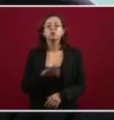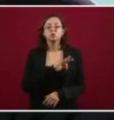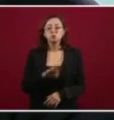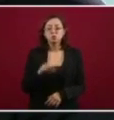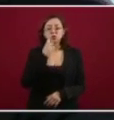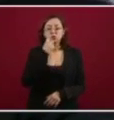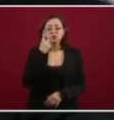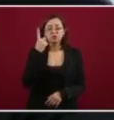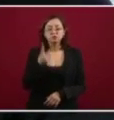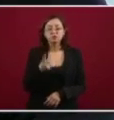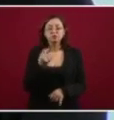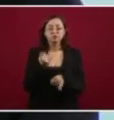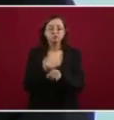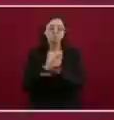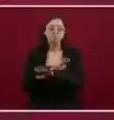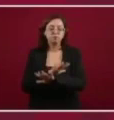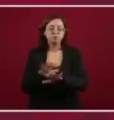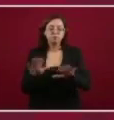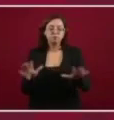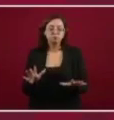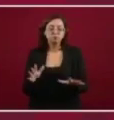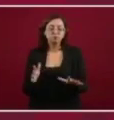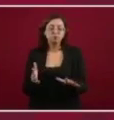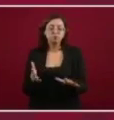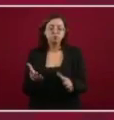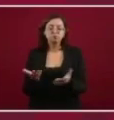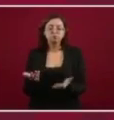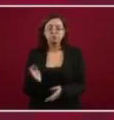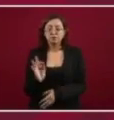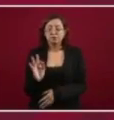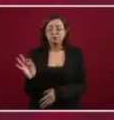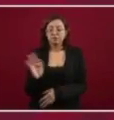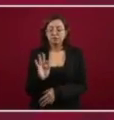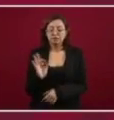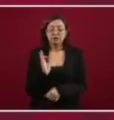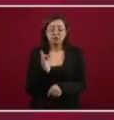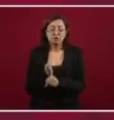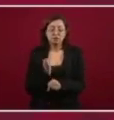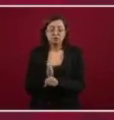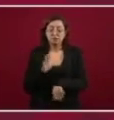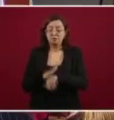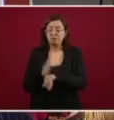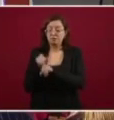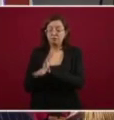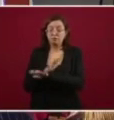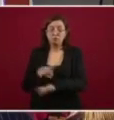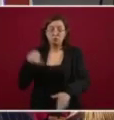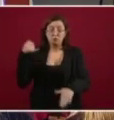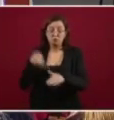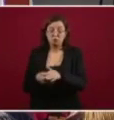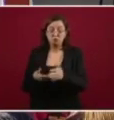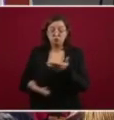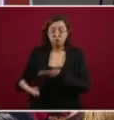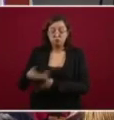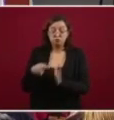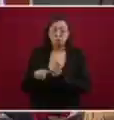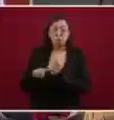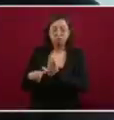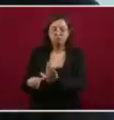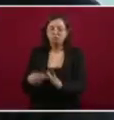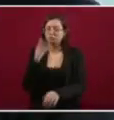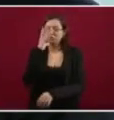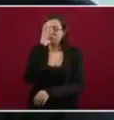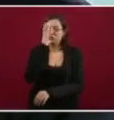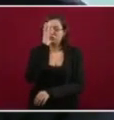a ustedes, aun y cuando no pueda en ese momento compartir detalles, que hay avances serios en